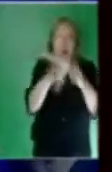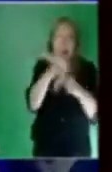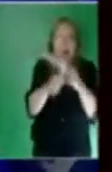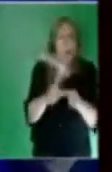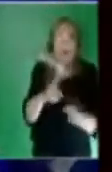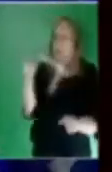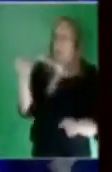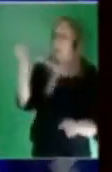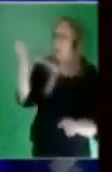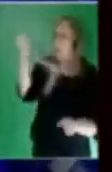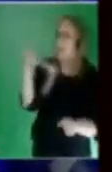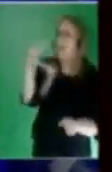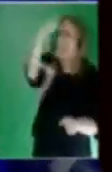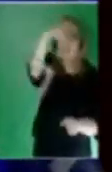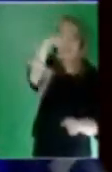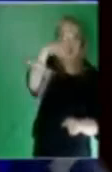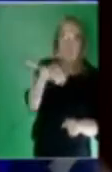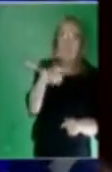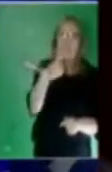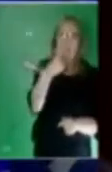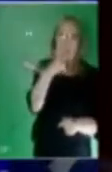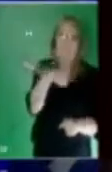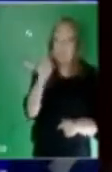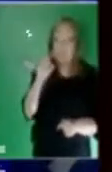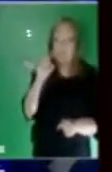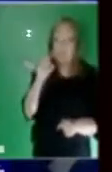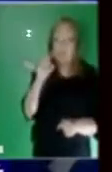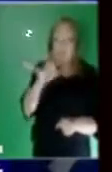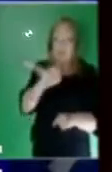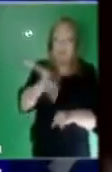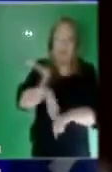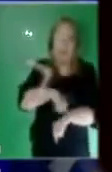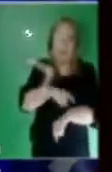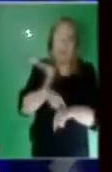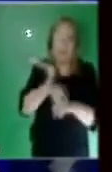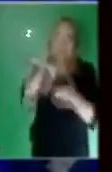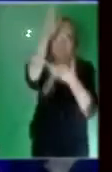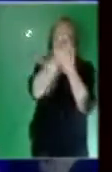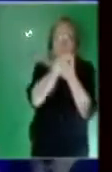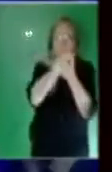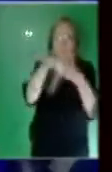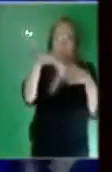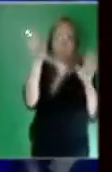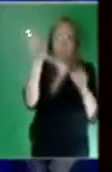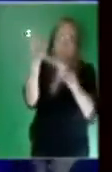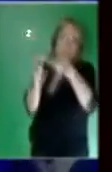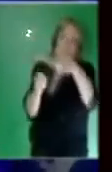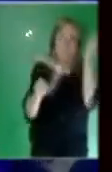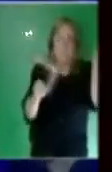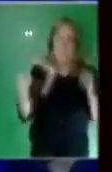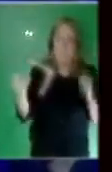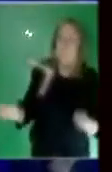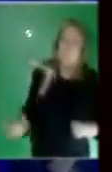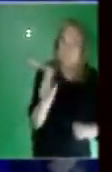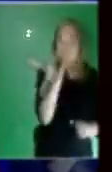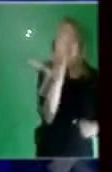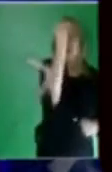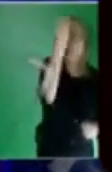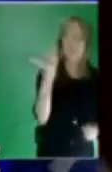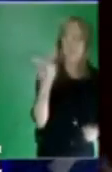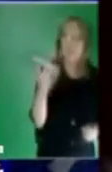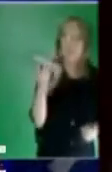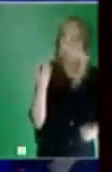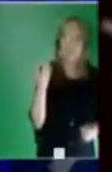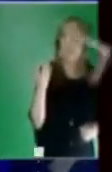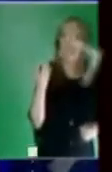pueden hacer porque el problema es el mercado, porque tenemos que trabajar y tenemos que tener una civilización